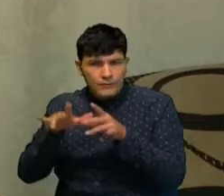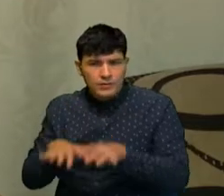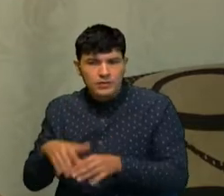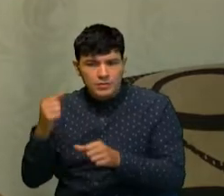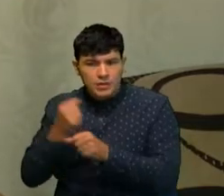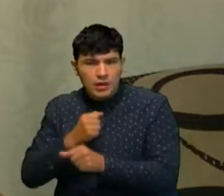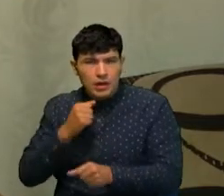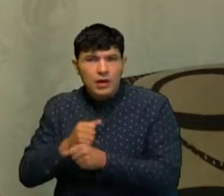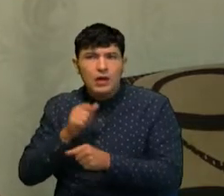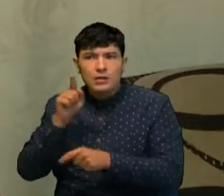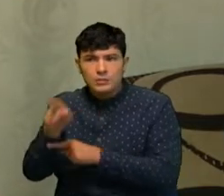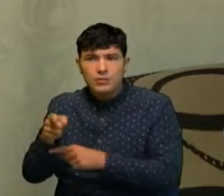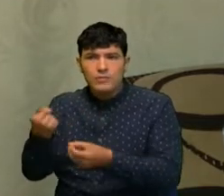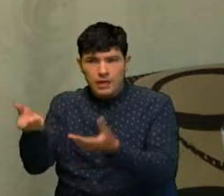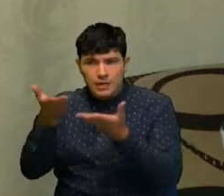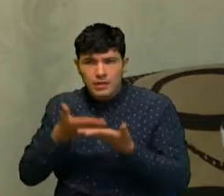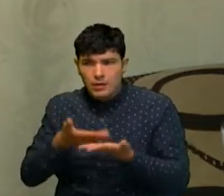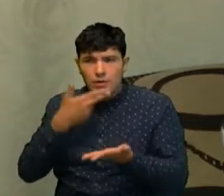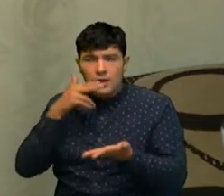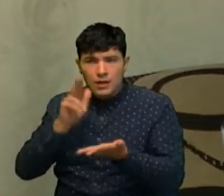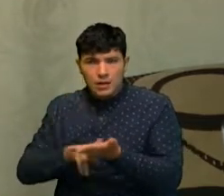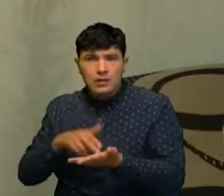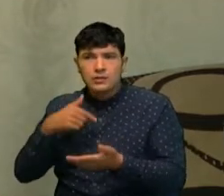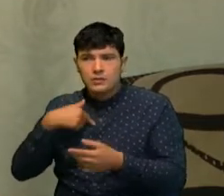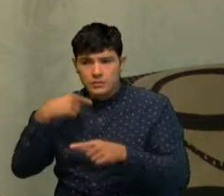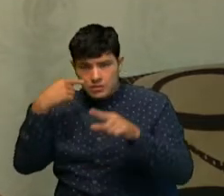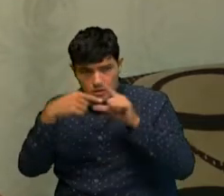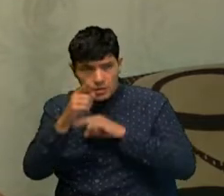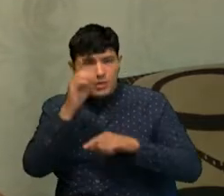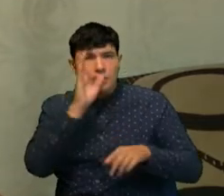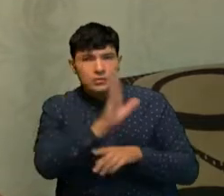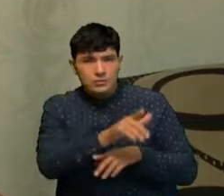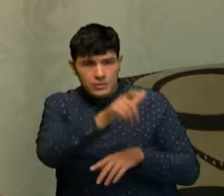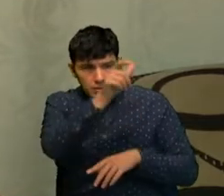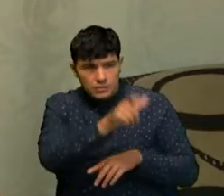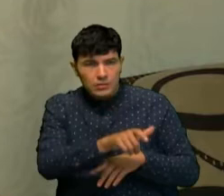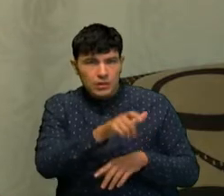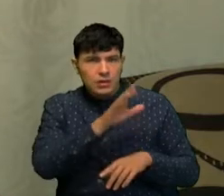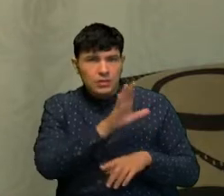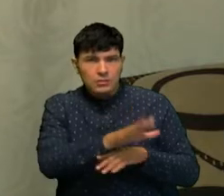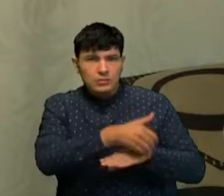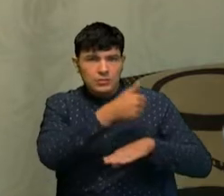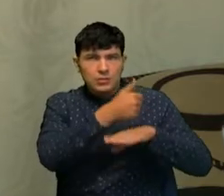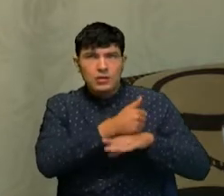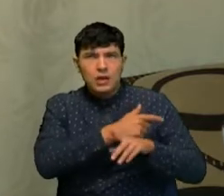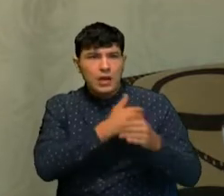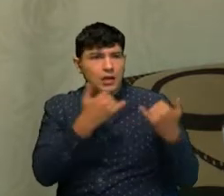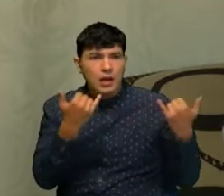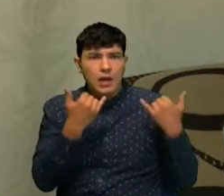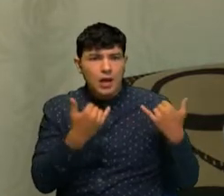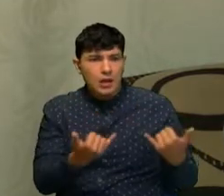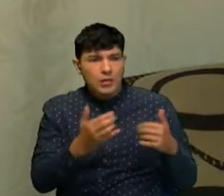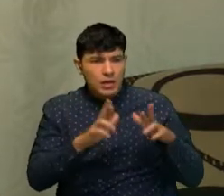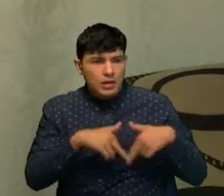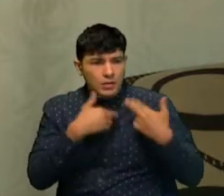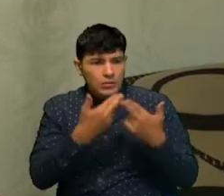y entonces me dieron la orden para, y yo ya la mandé a la doctora y no se presentó allá en la